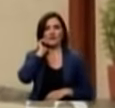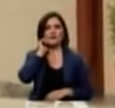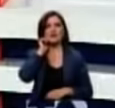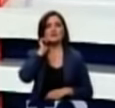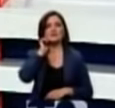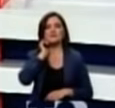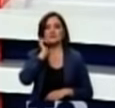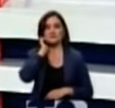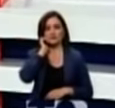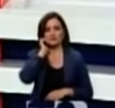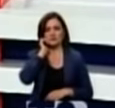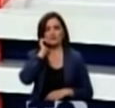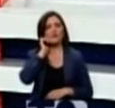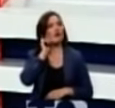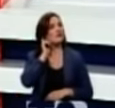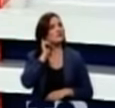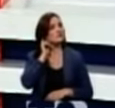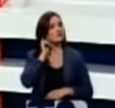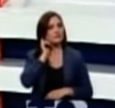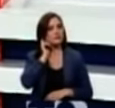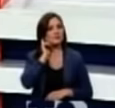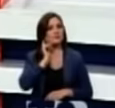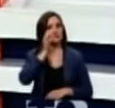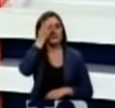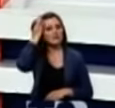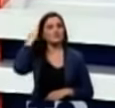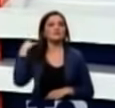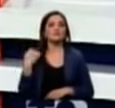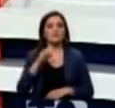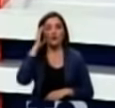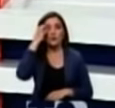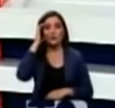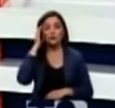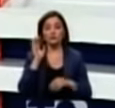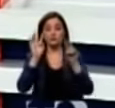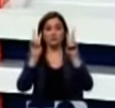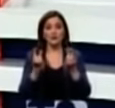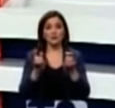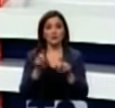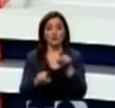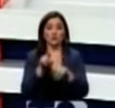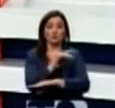horas. Preocupación entre los padres de familia, de verdad, porque este es un tema que podría dejar a